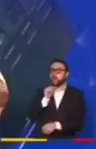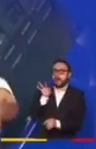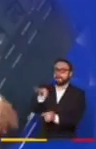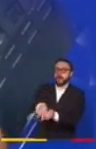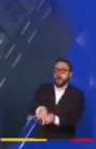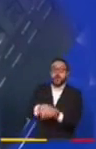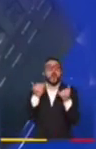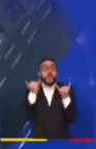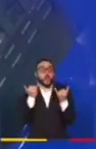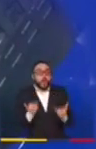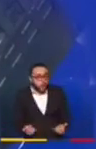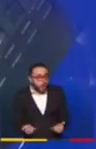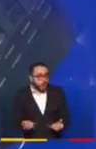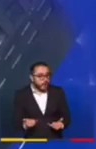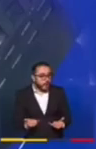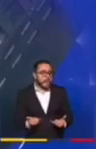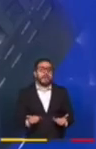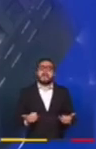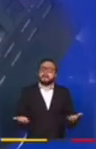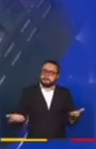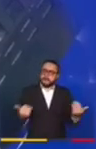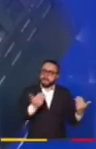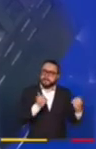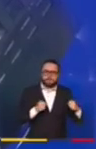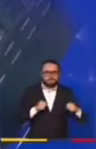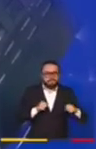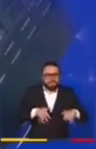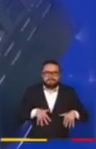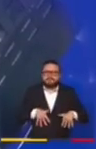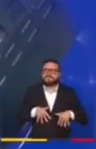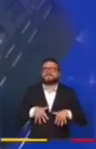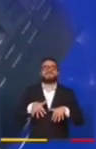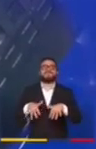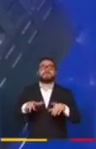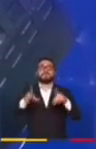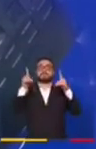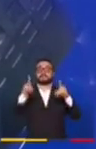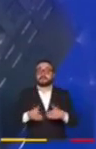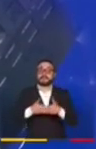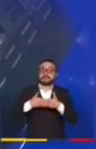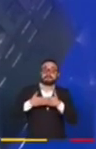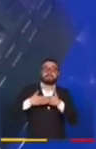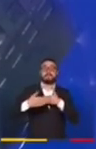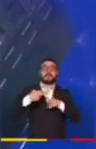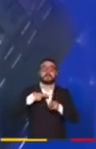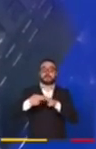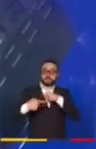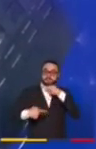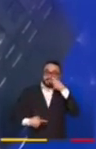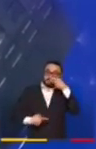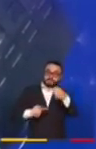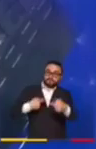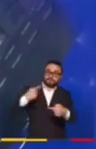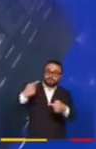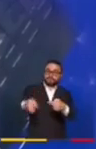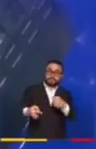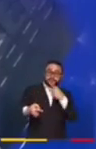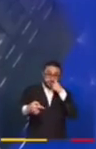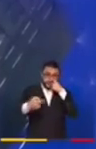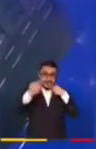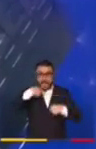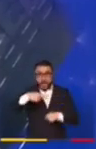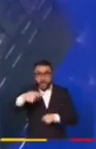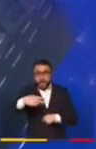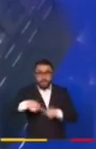hoy, porque se está definiendo si las próximas generaciones de Colombia, incluida la presente y la de